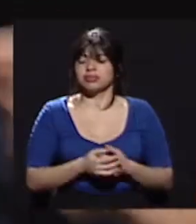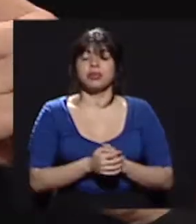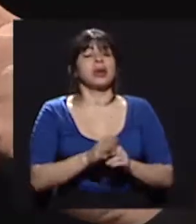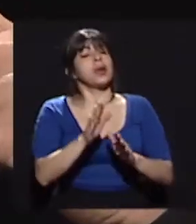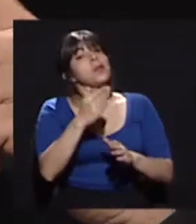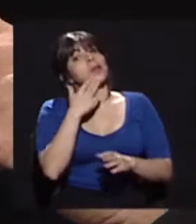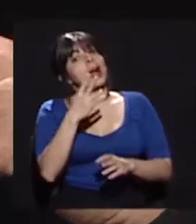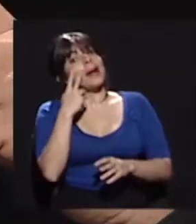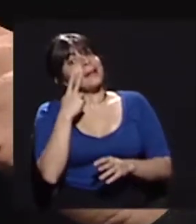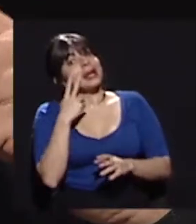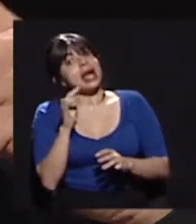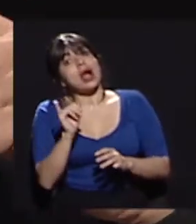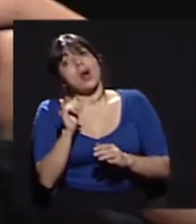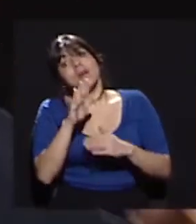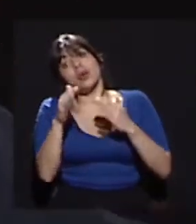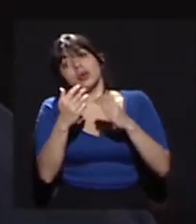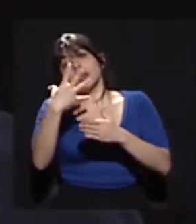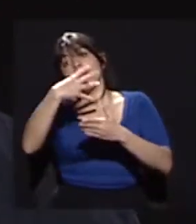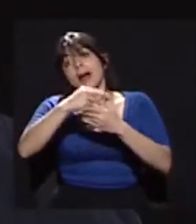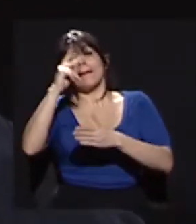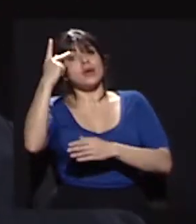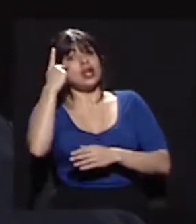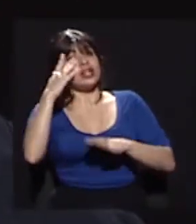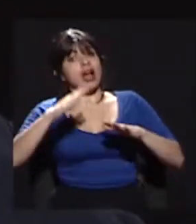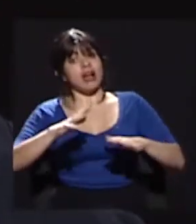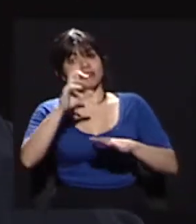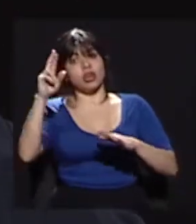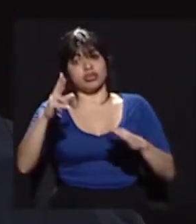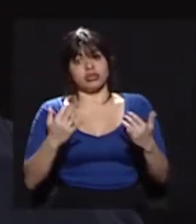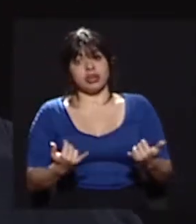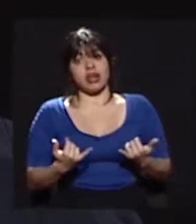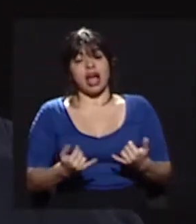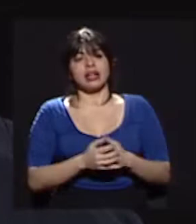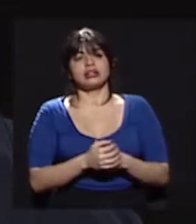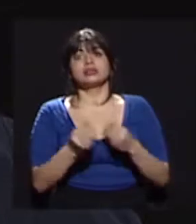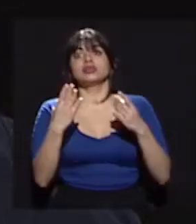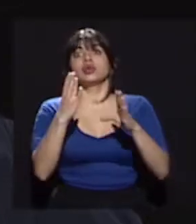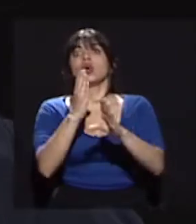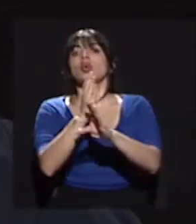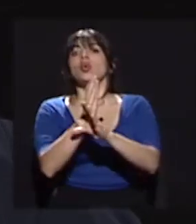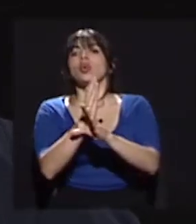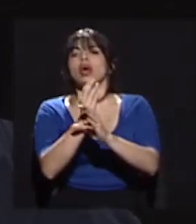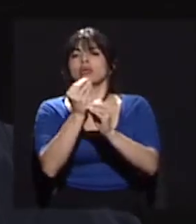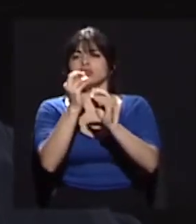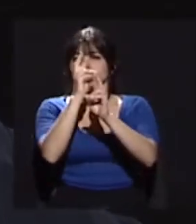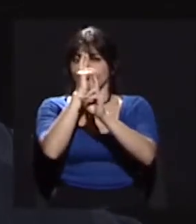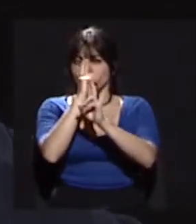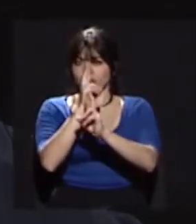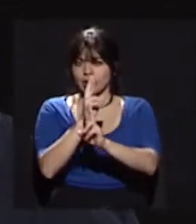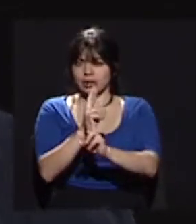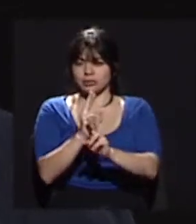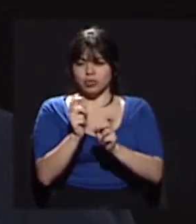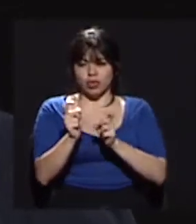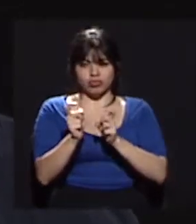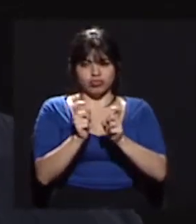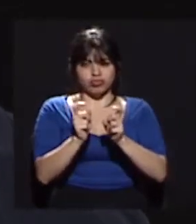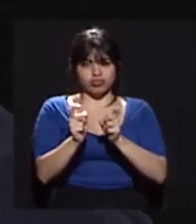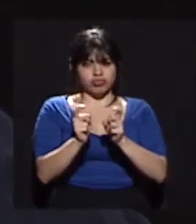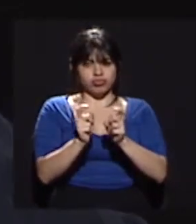mire como todo en la política de costa rica en nuestros días con muchísimo cuidado con muchísimo respeto con muchísima mesura con